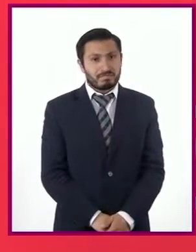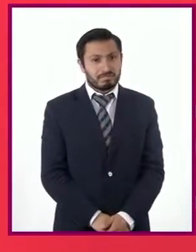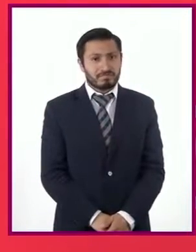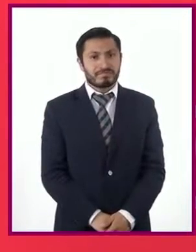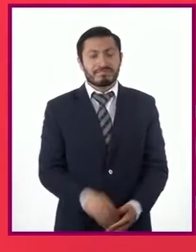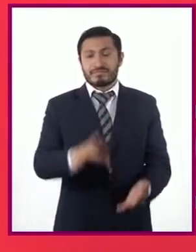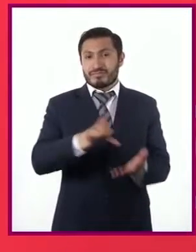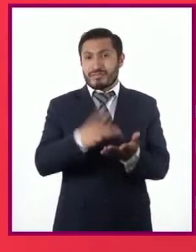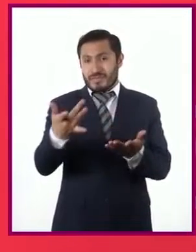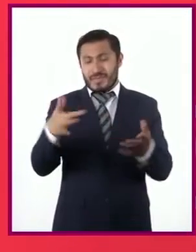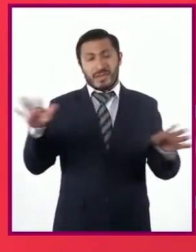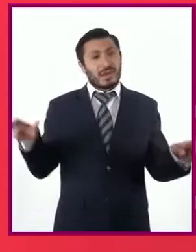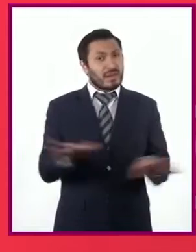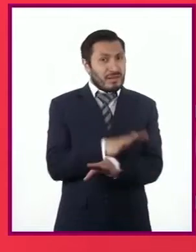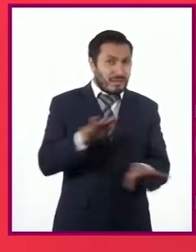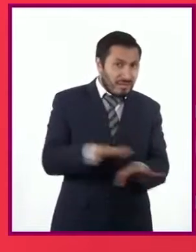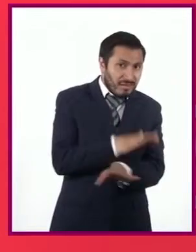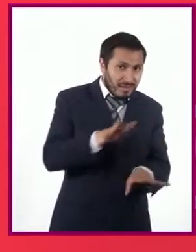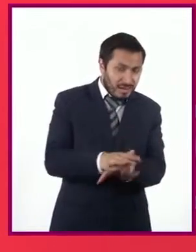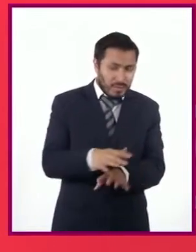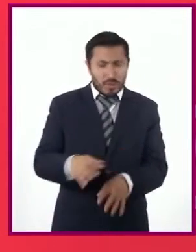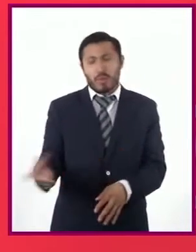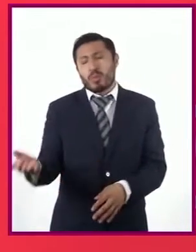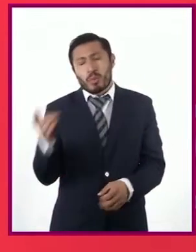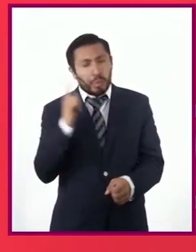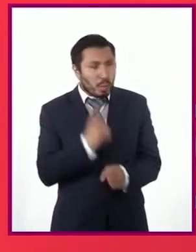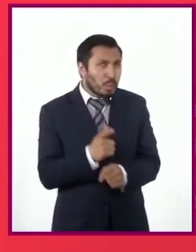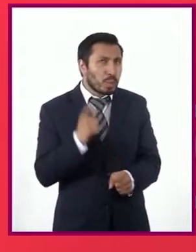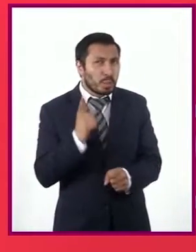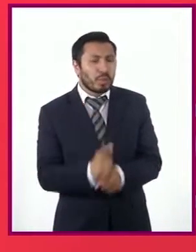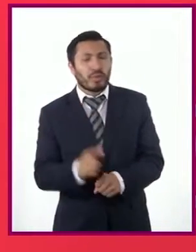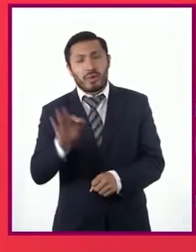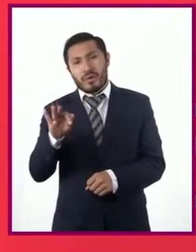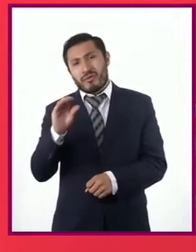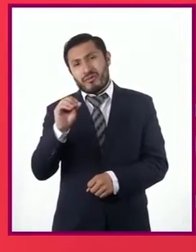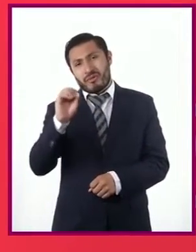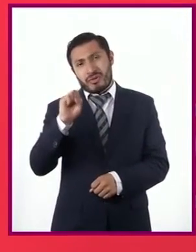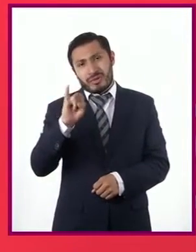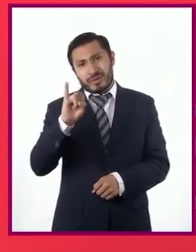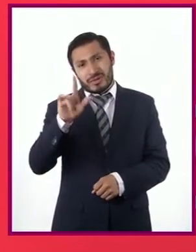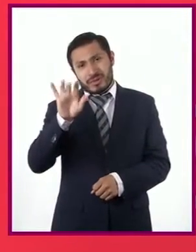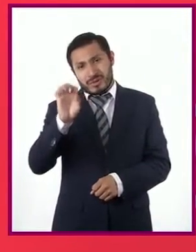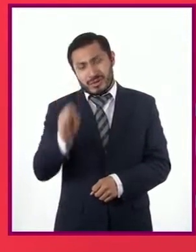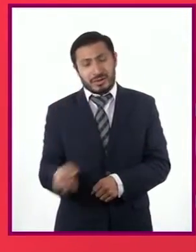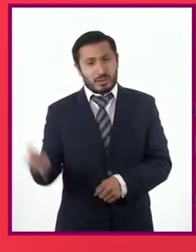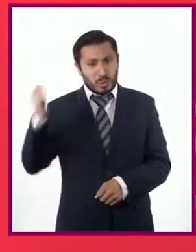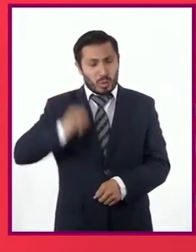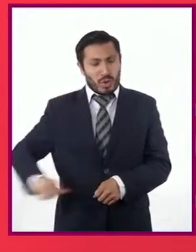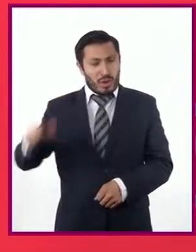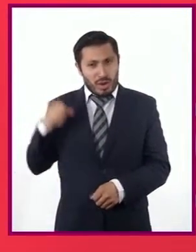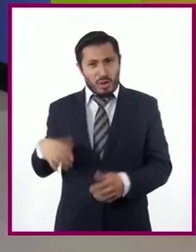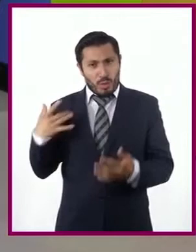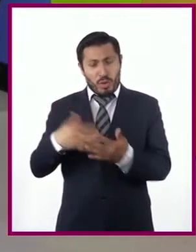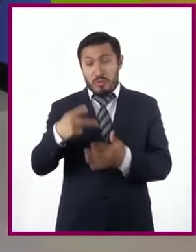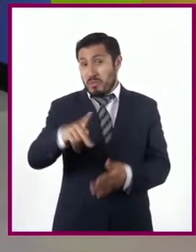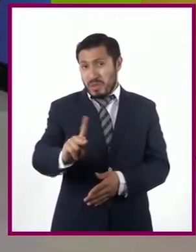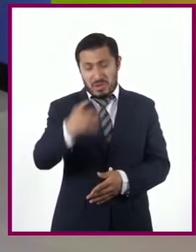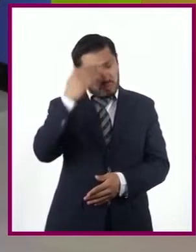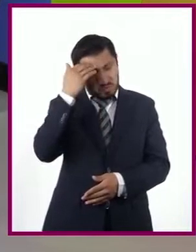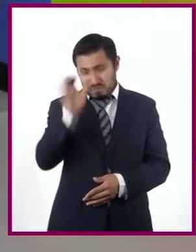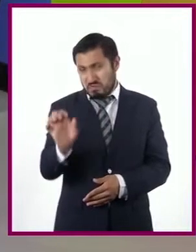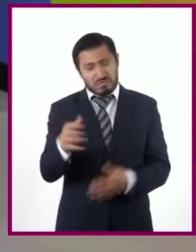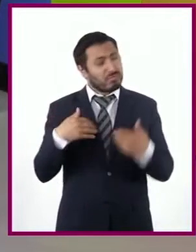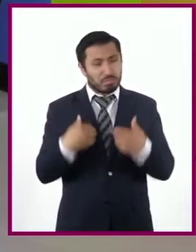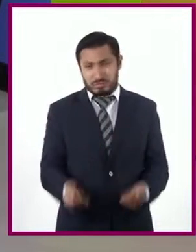Gracias a estos cambios, hemos considerado fósiles desde hace cientos de años, pero no sabíamos qué eran. Los